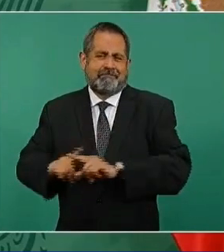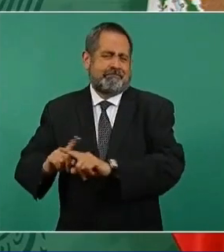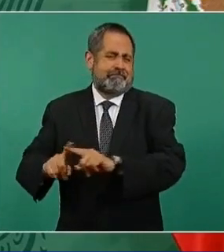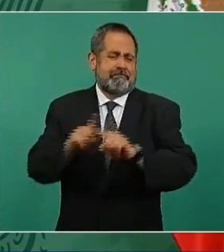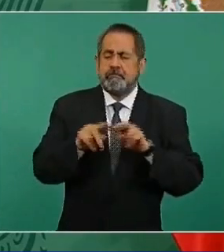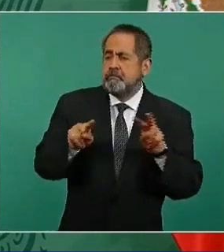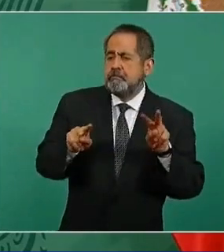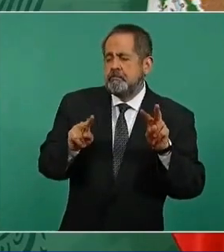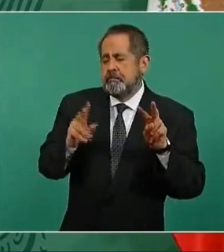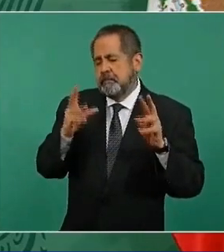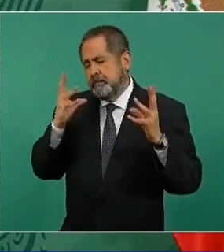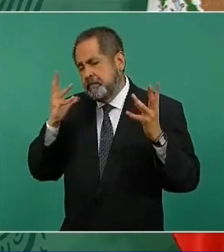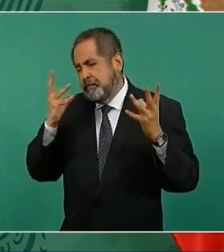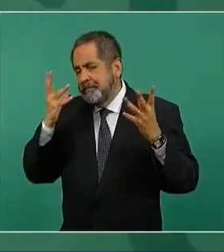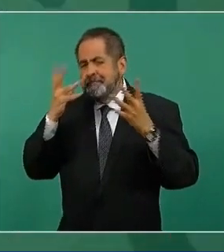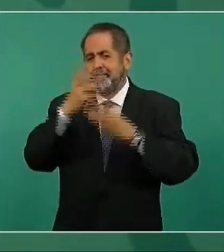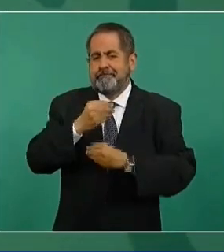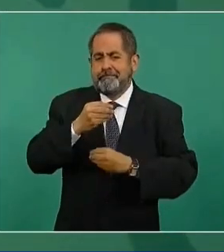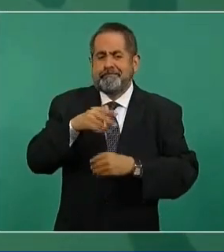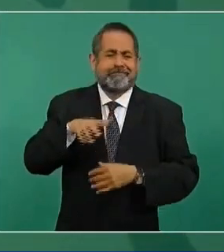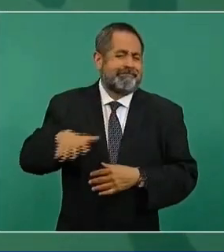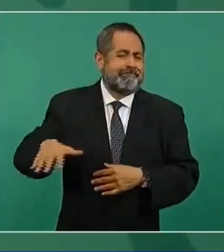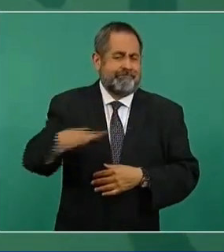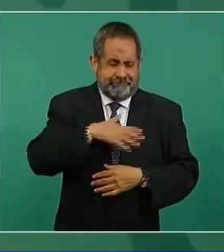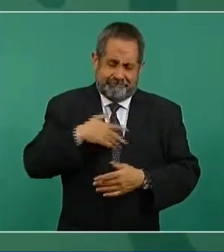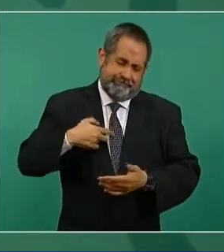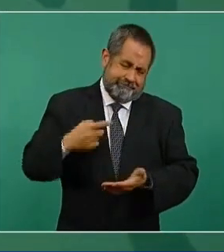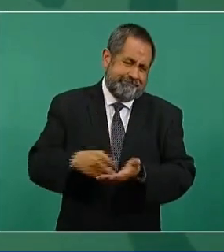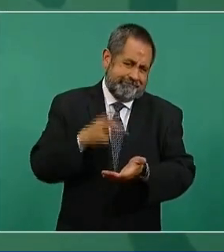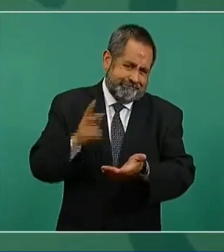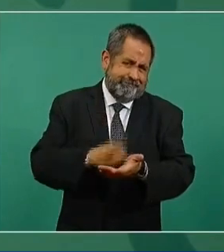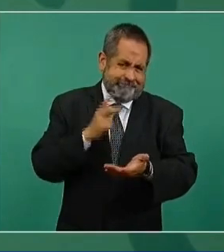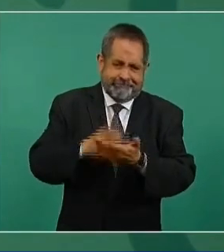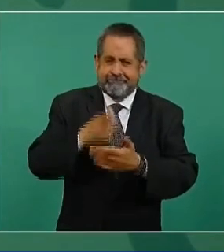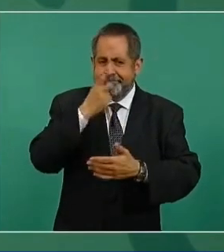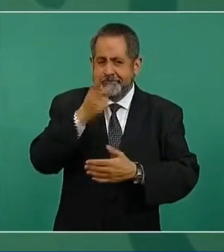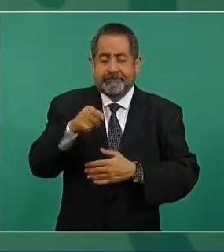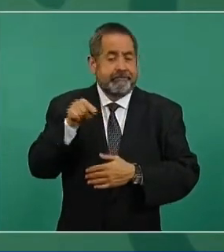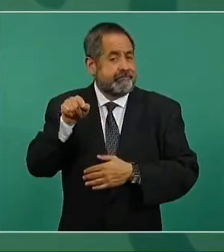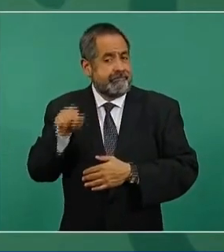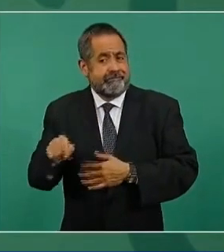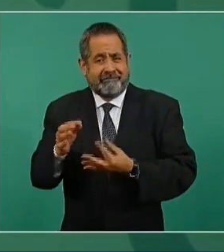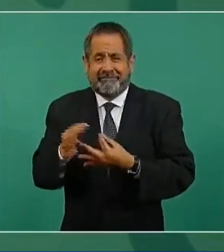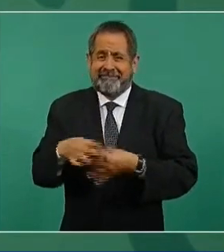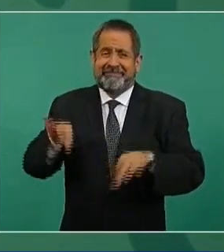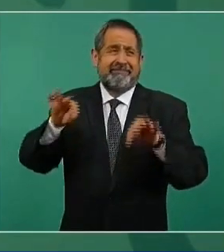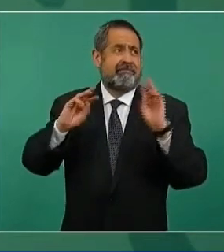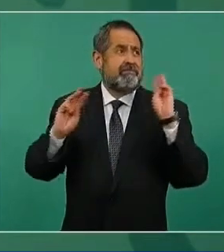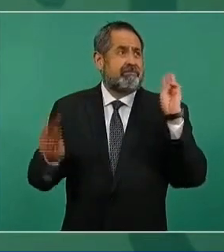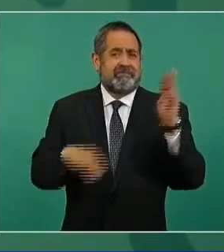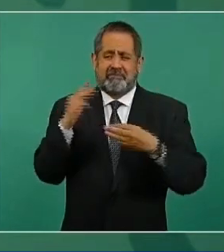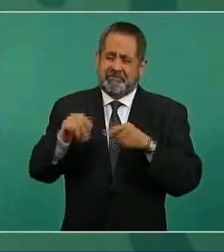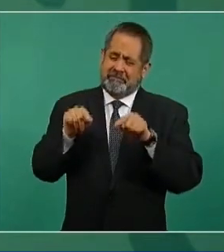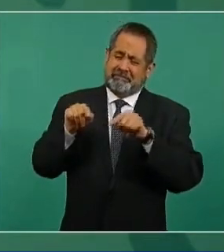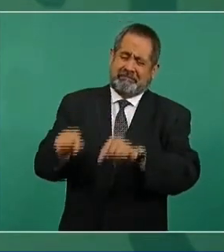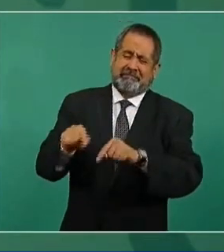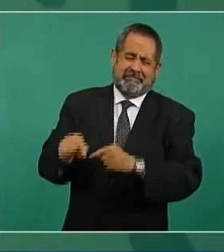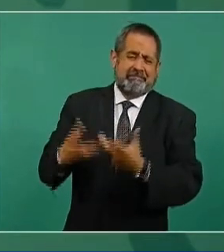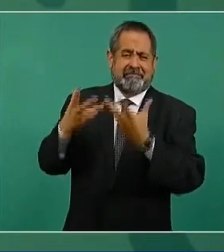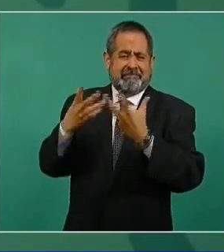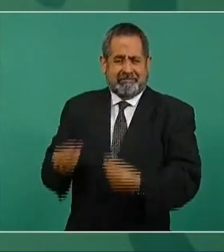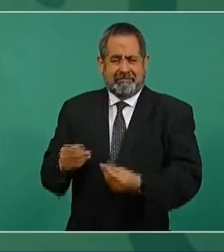que es una de las regiones, lo he dicho muchas veces, más importantes del mundo en cuanto